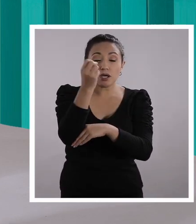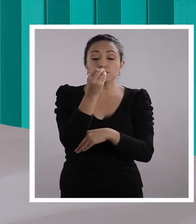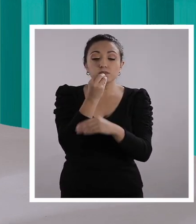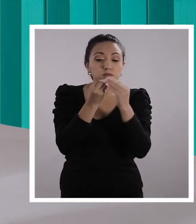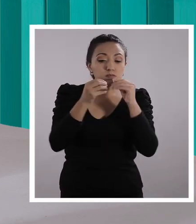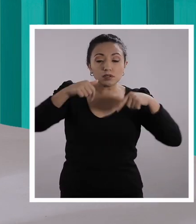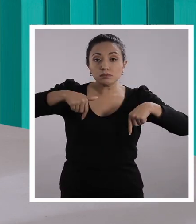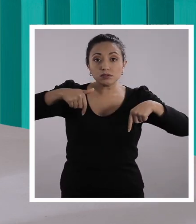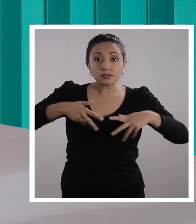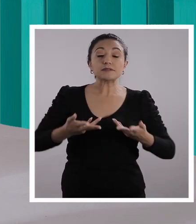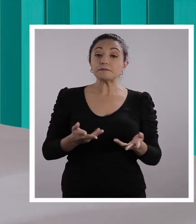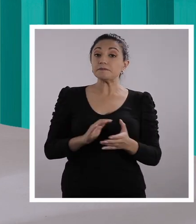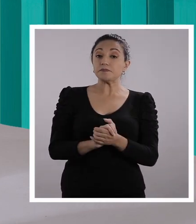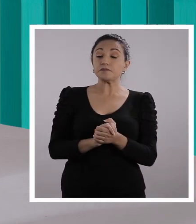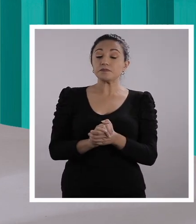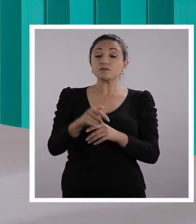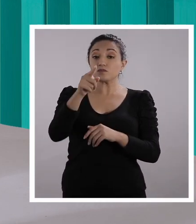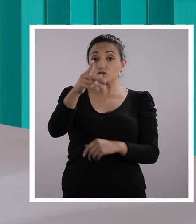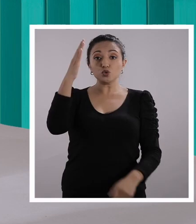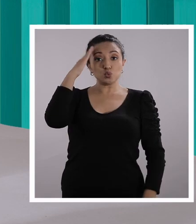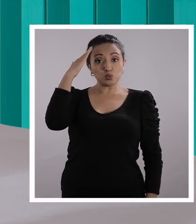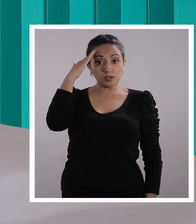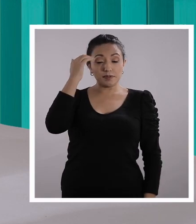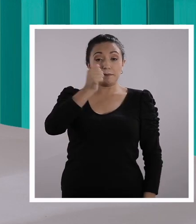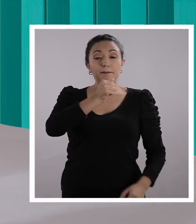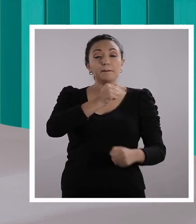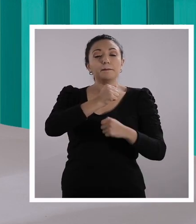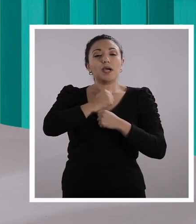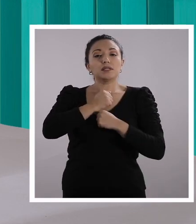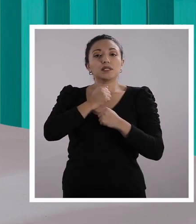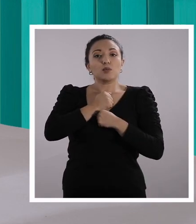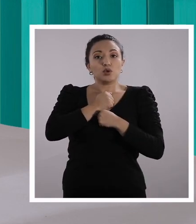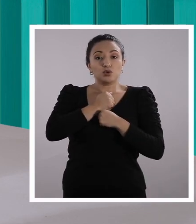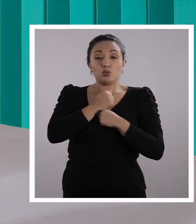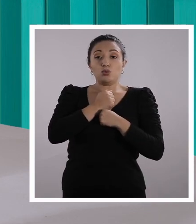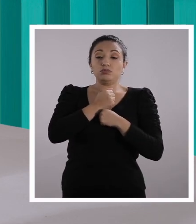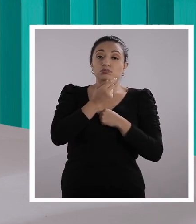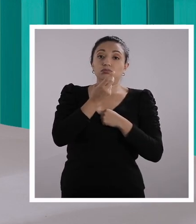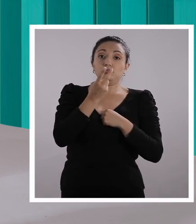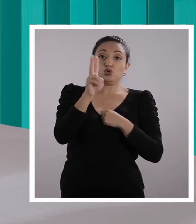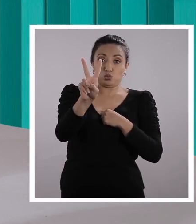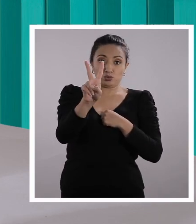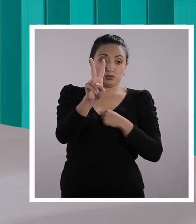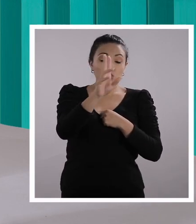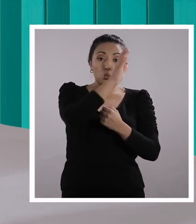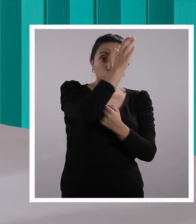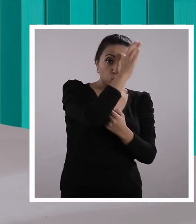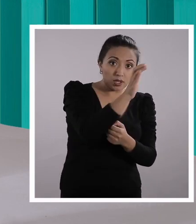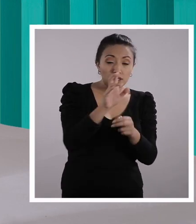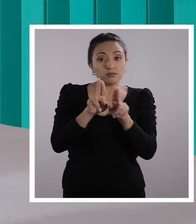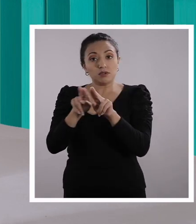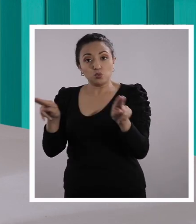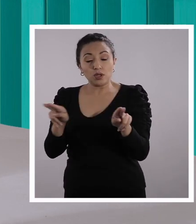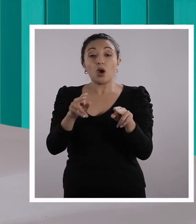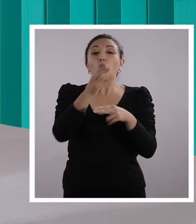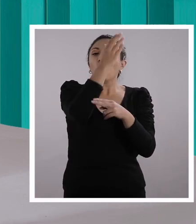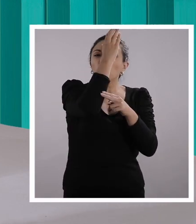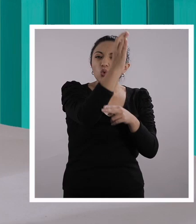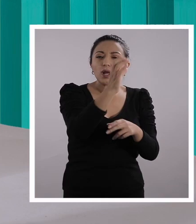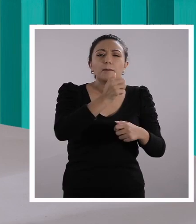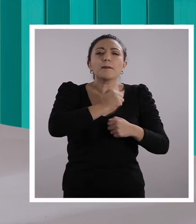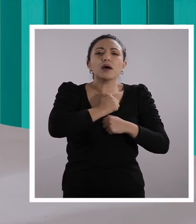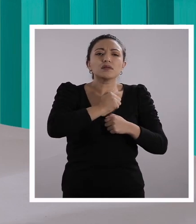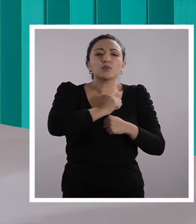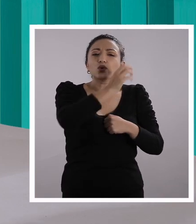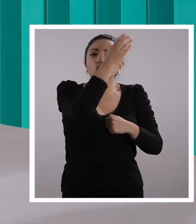que conocemos que comemos verdad ustedes sabían que nuestro patrimonio está en nuestro patrimonio cultural cuando